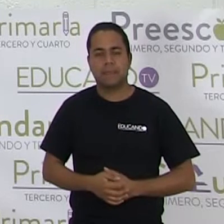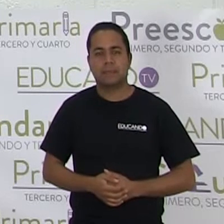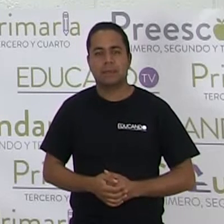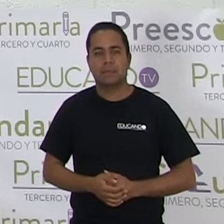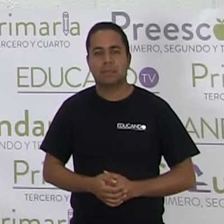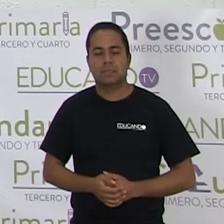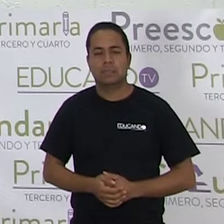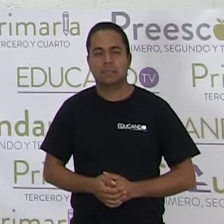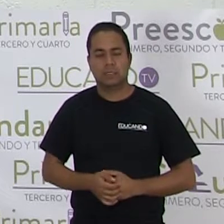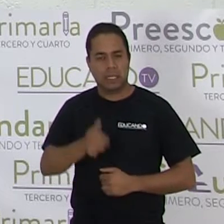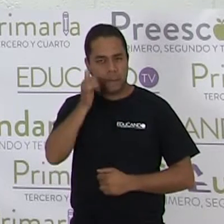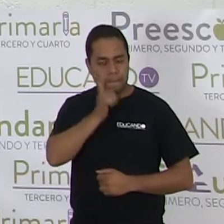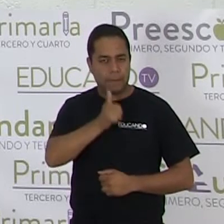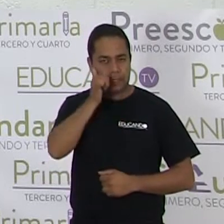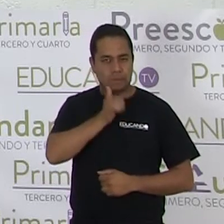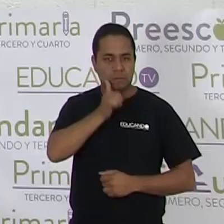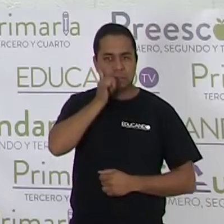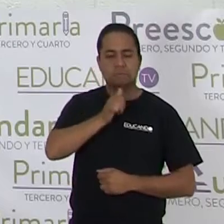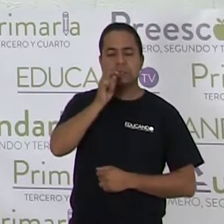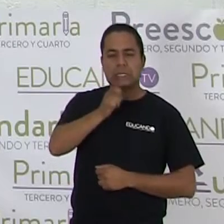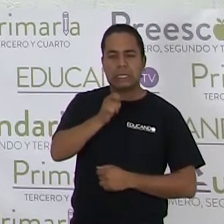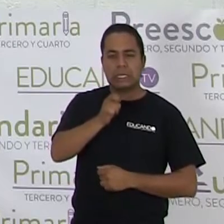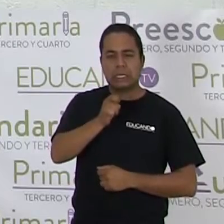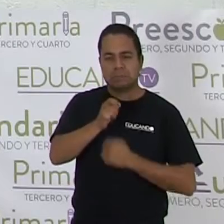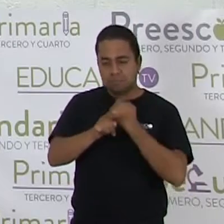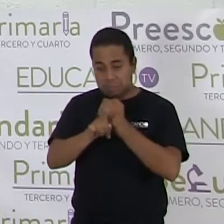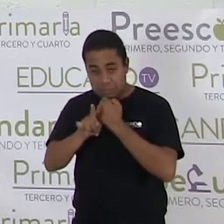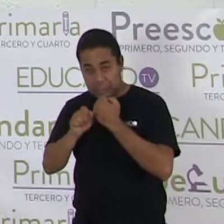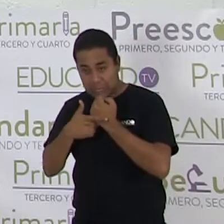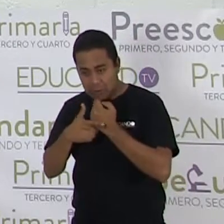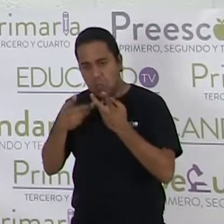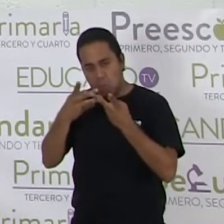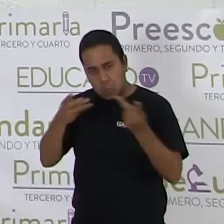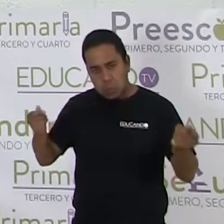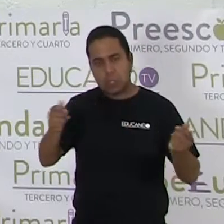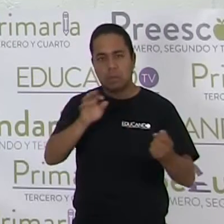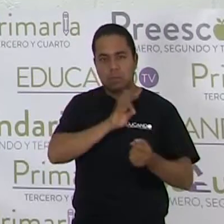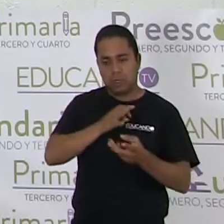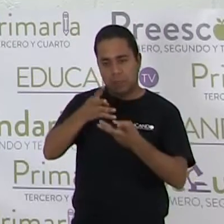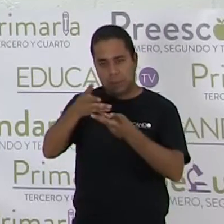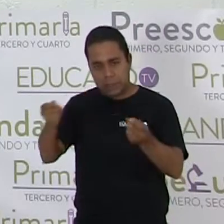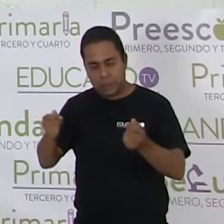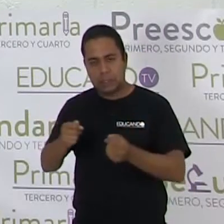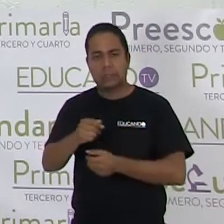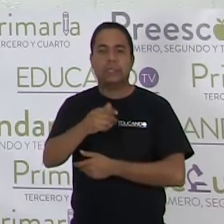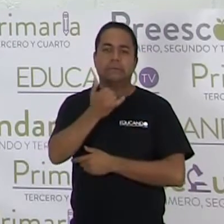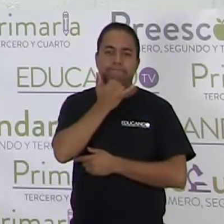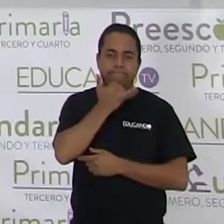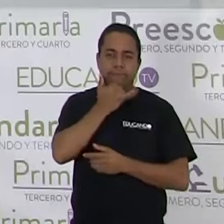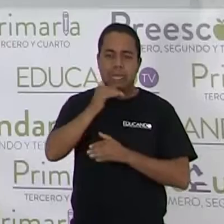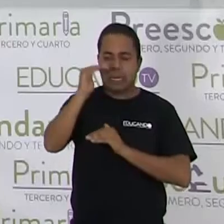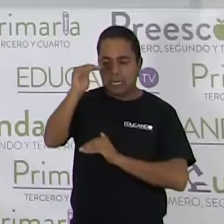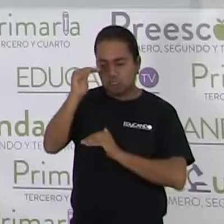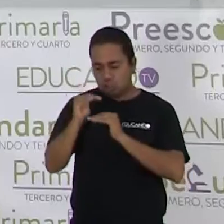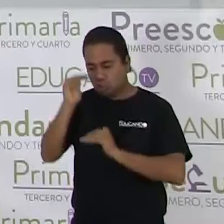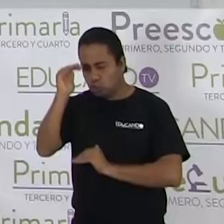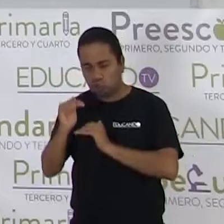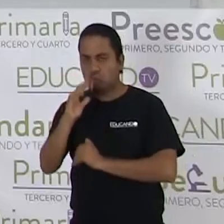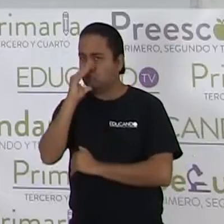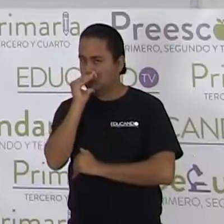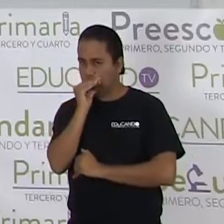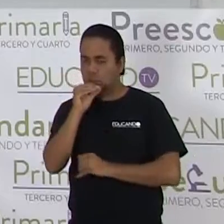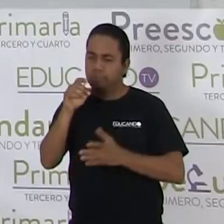una solución. Acuérdate que no podemos mezclar mayúsculas y minúsculas.